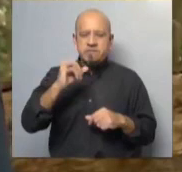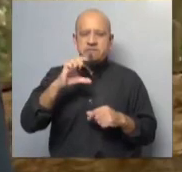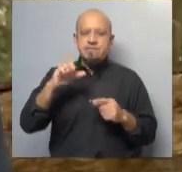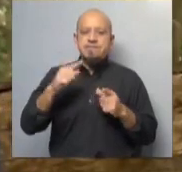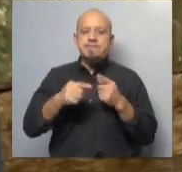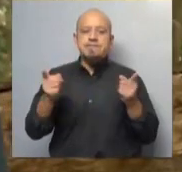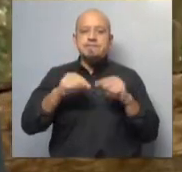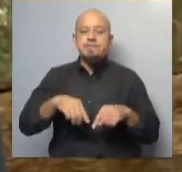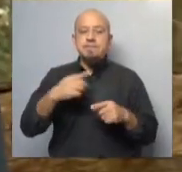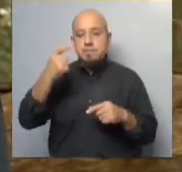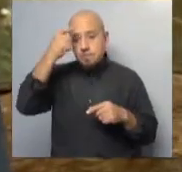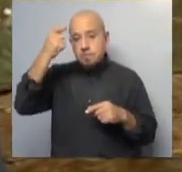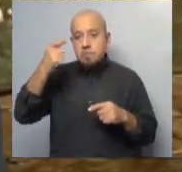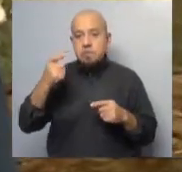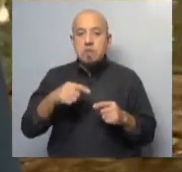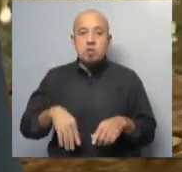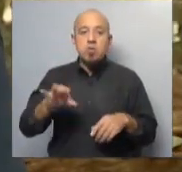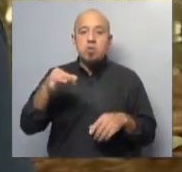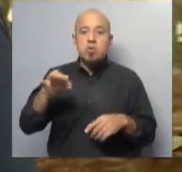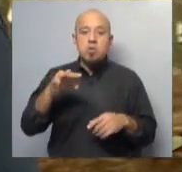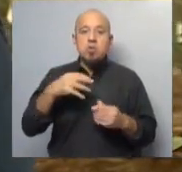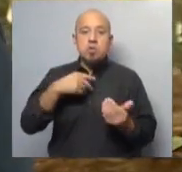los científicos a ver el lugar, lo único que